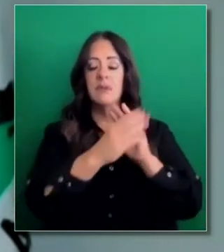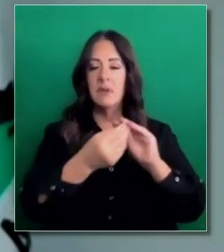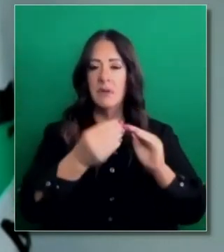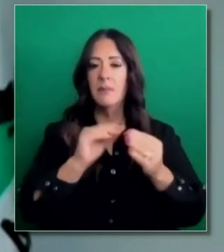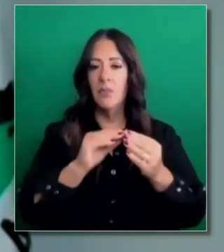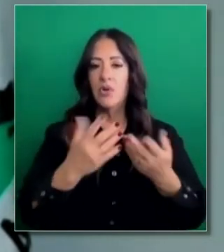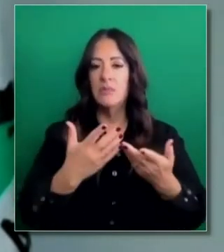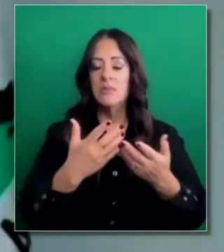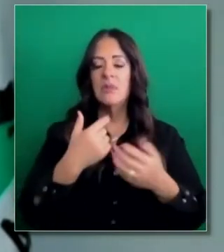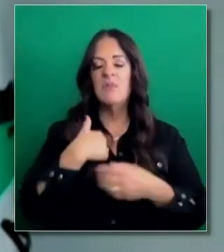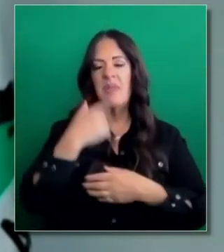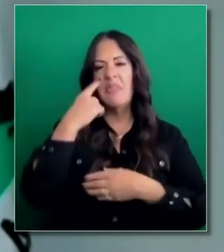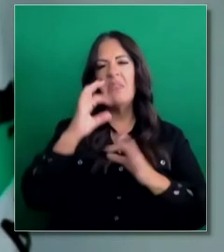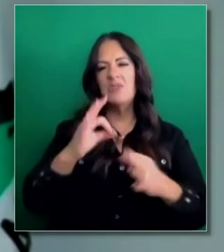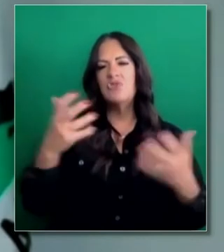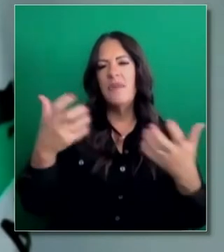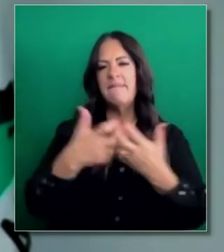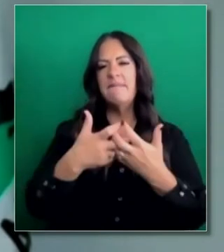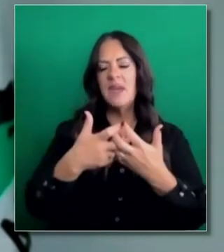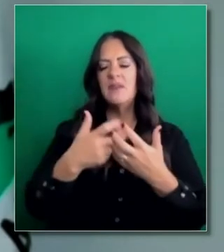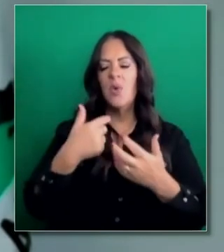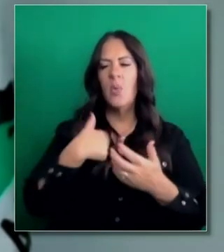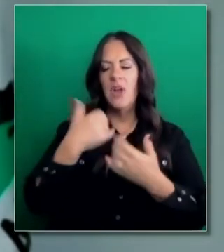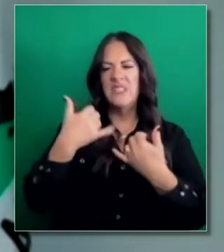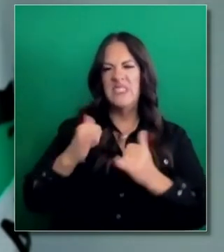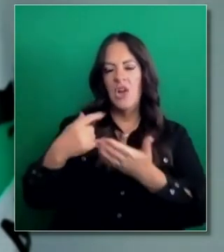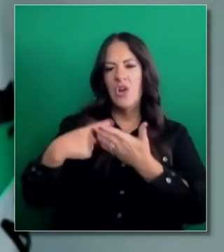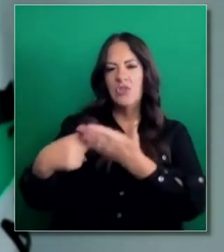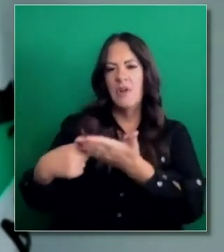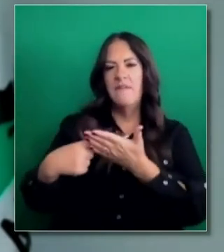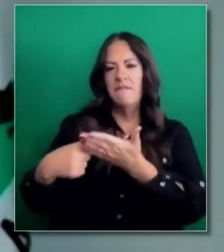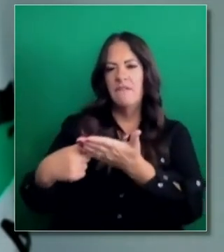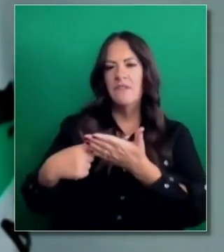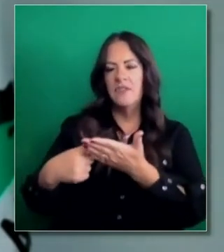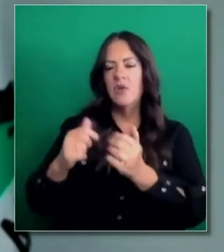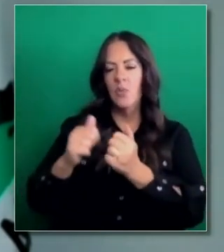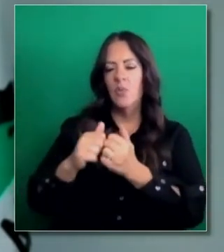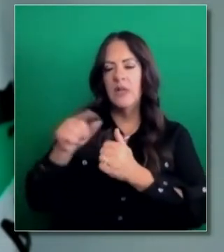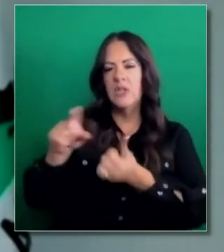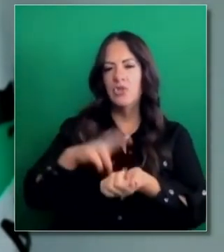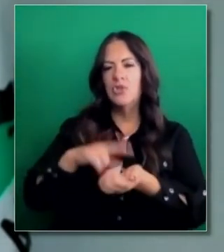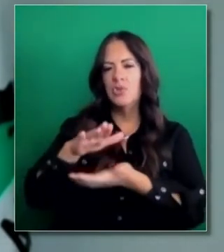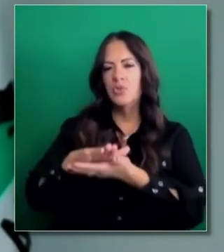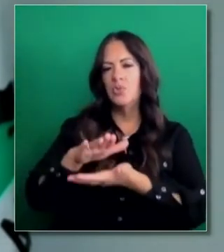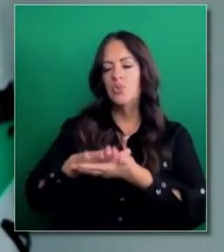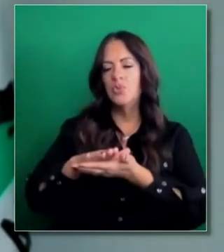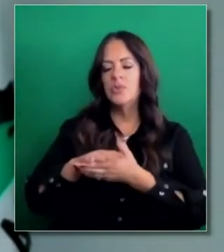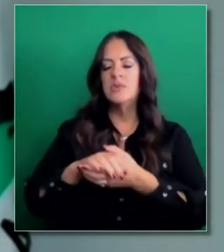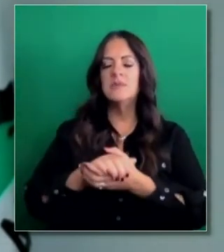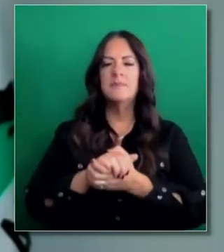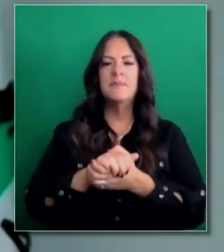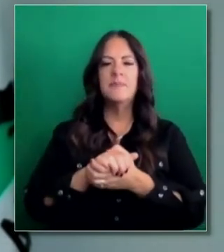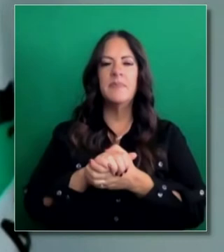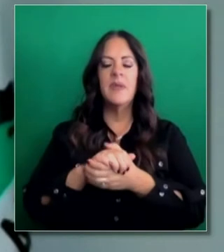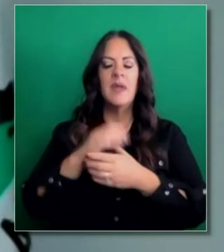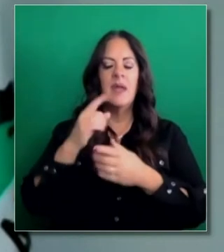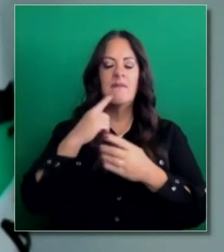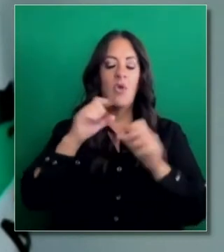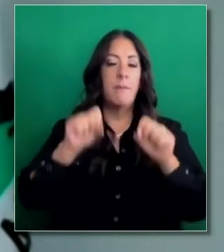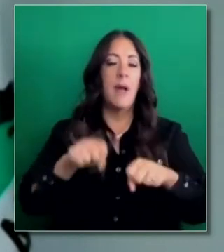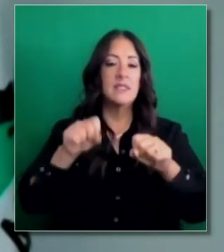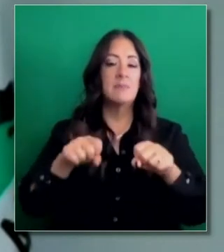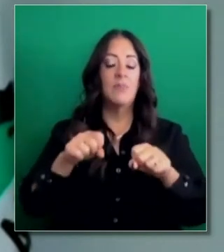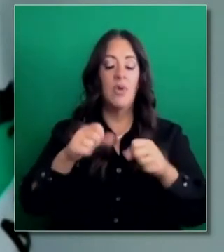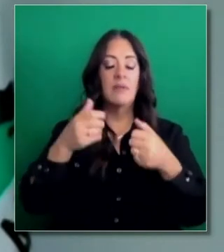vacunas creo que es algo muy apropiado y estamos hablando muy mucho en cuanto a estas concepciones yolanda va a añadir más